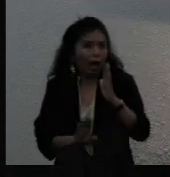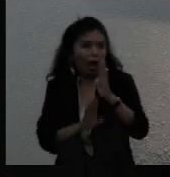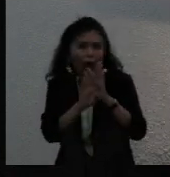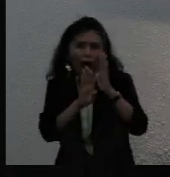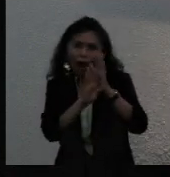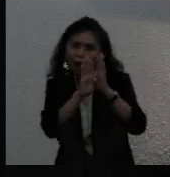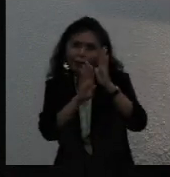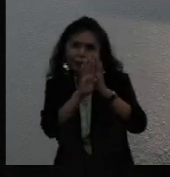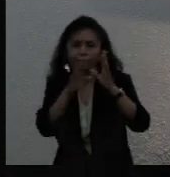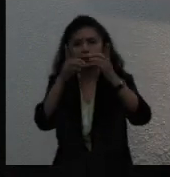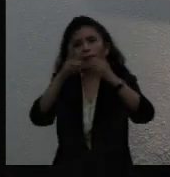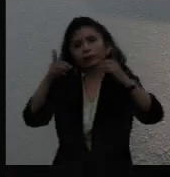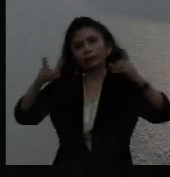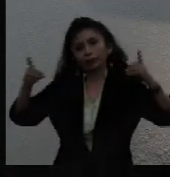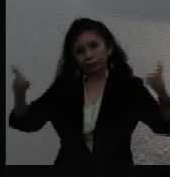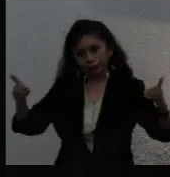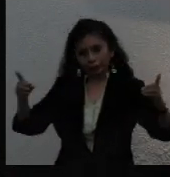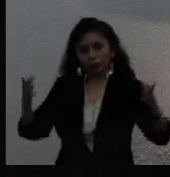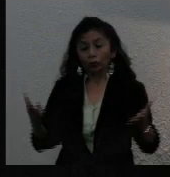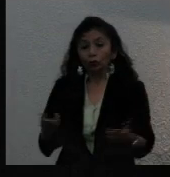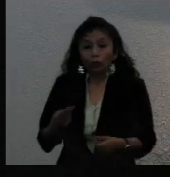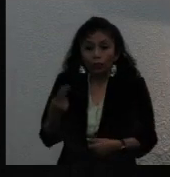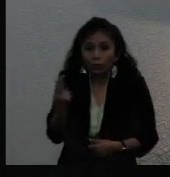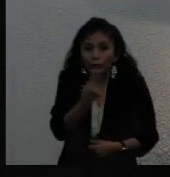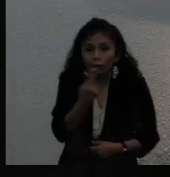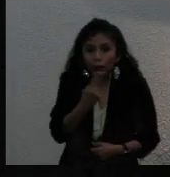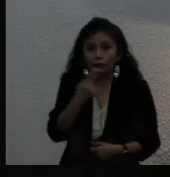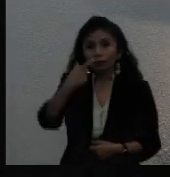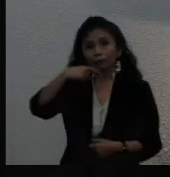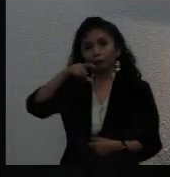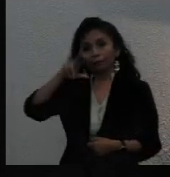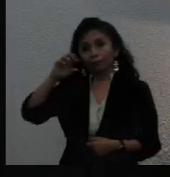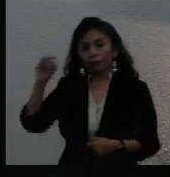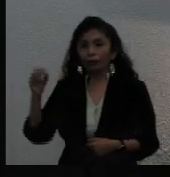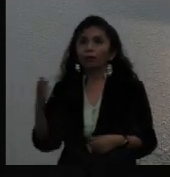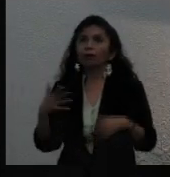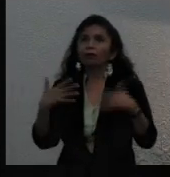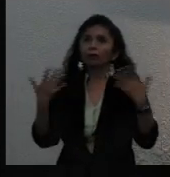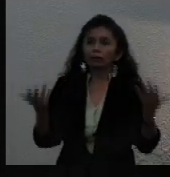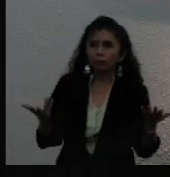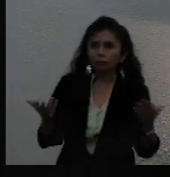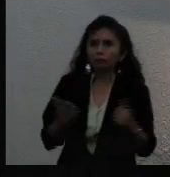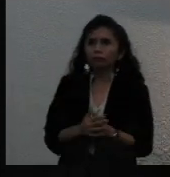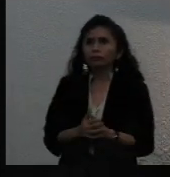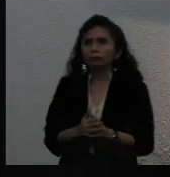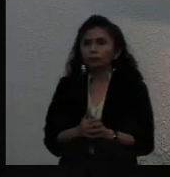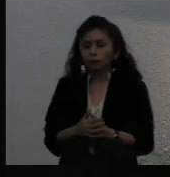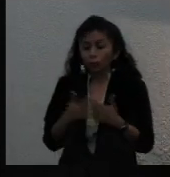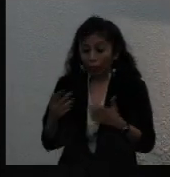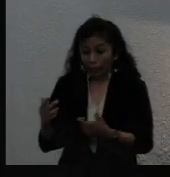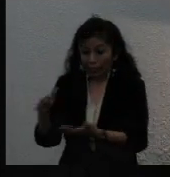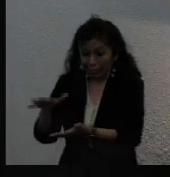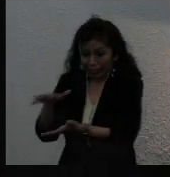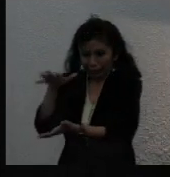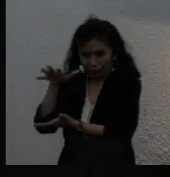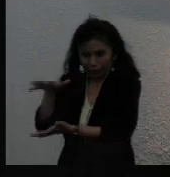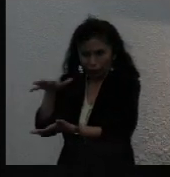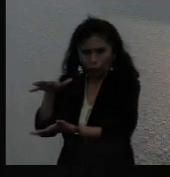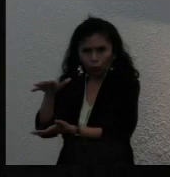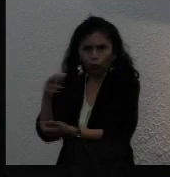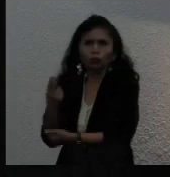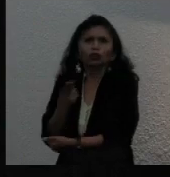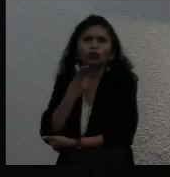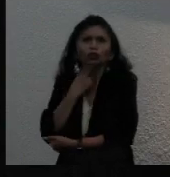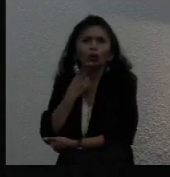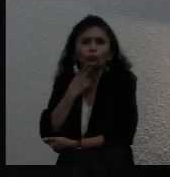hacia el desarrollo sustentable que necesita Quintana ro hago votos de que el crecimiento presupuestal del estado Se